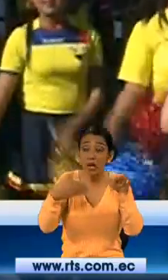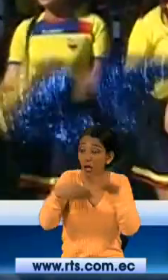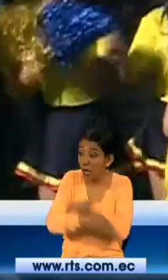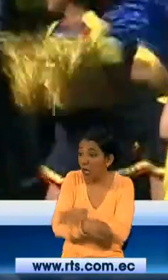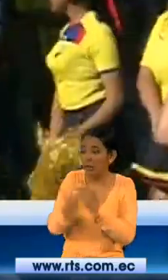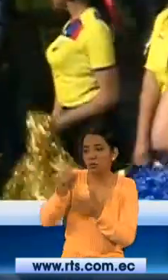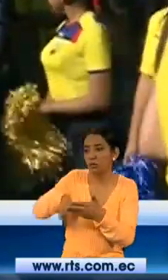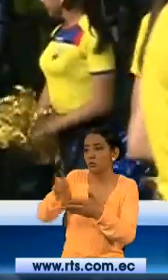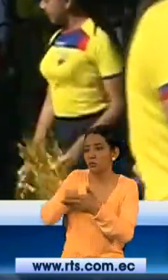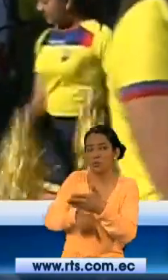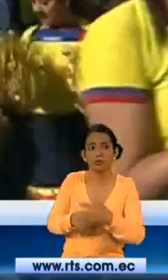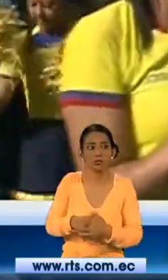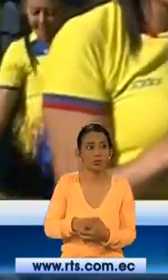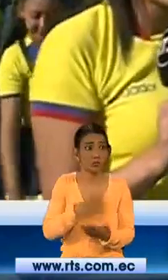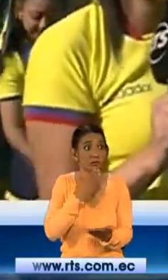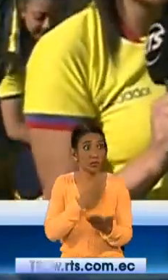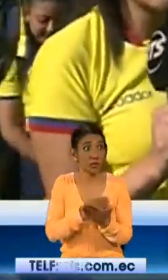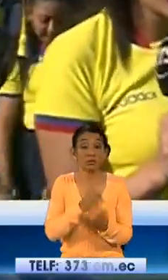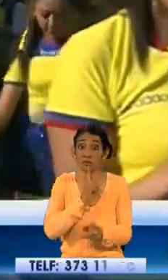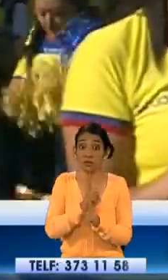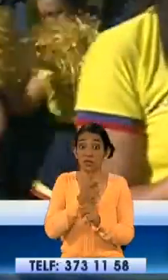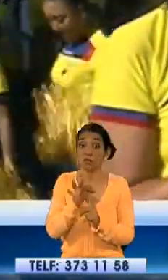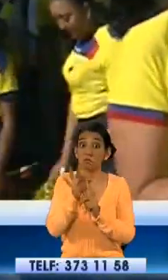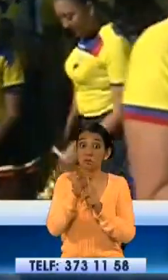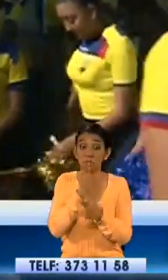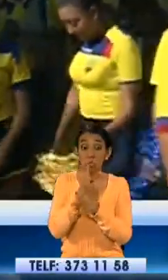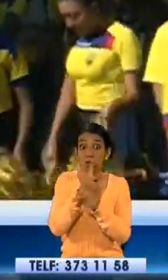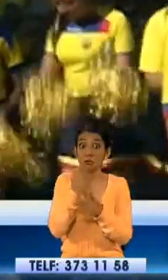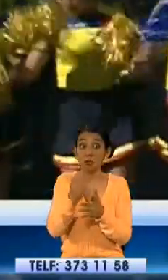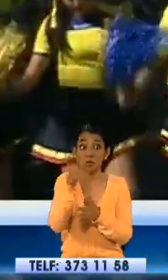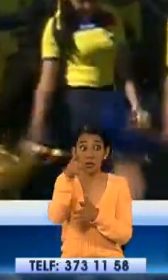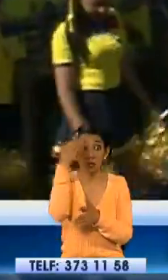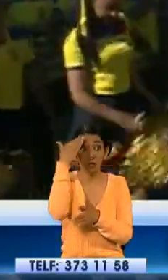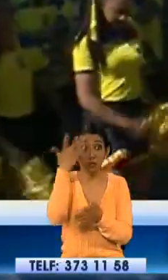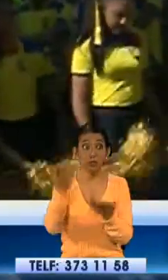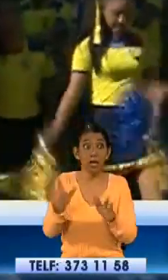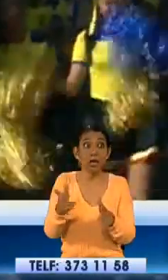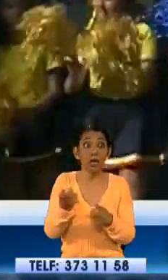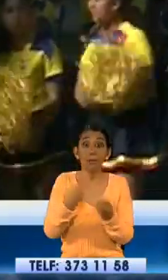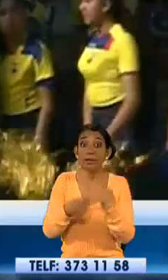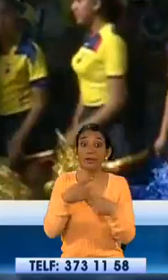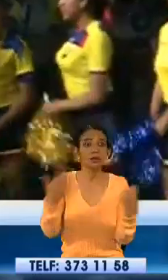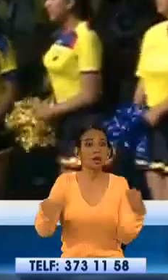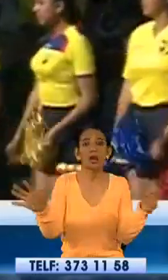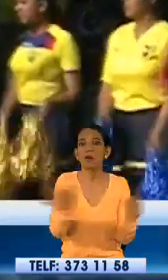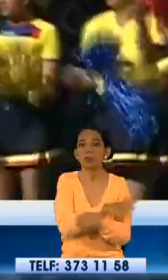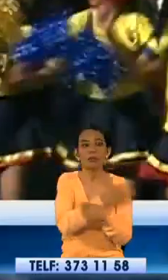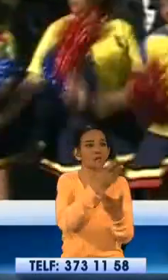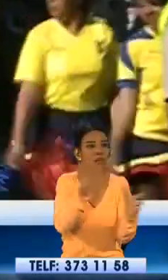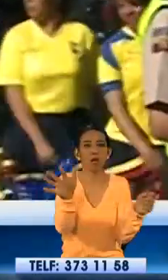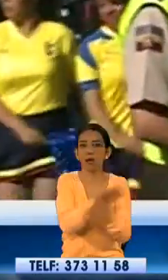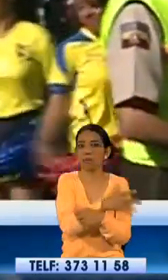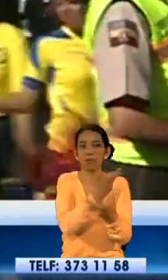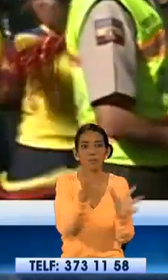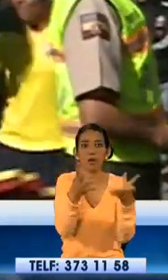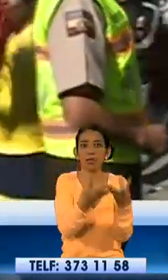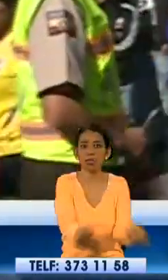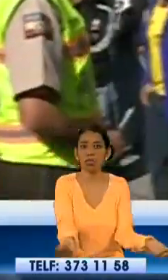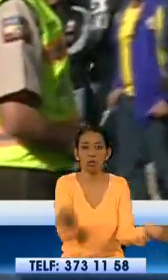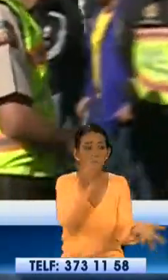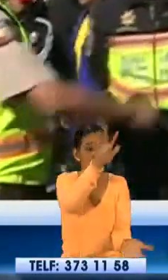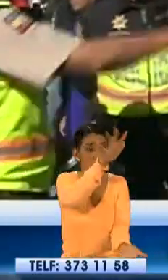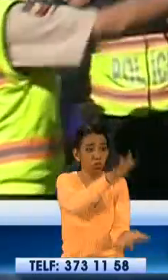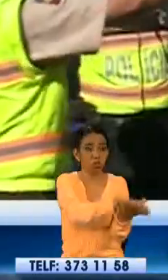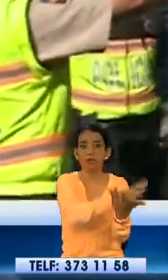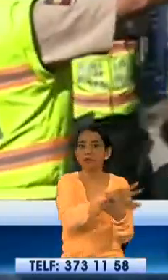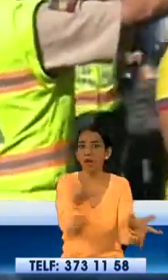entrada. Muchas gracias y especial cuidado sobre todo porque conocemos que las entradas ya no están vendiendo en las boleterías, ya se agotaron y solamente hay la reventa. Pero estamos